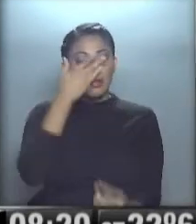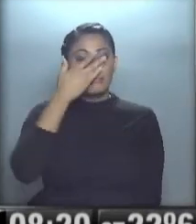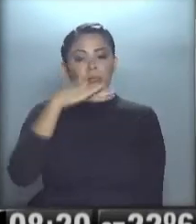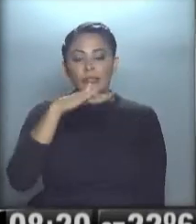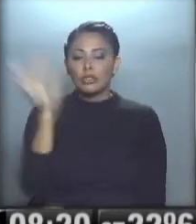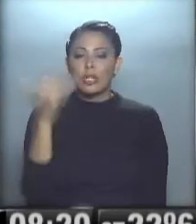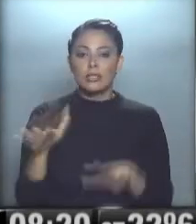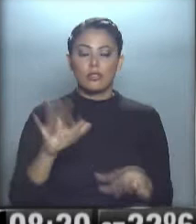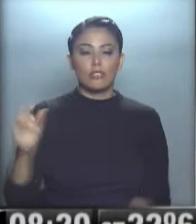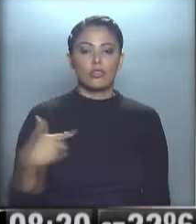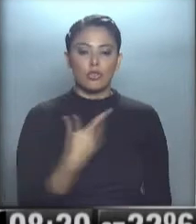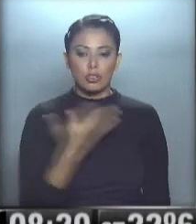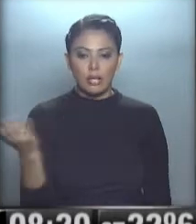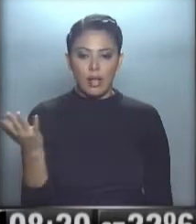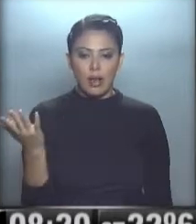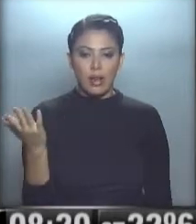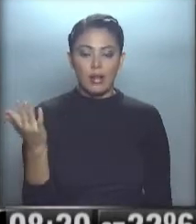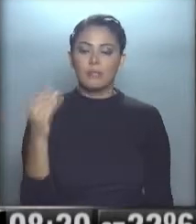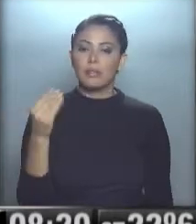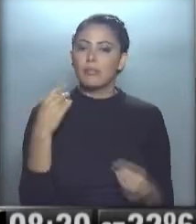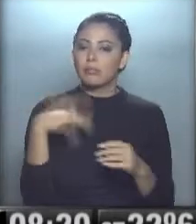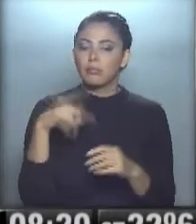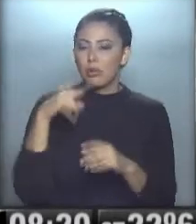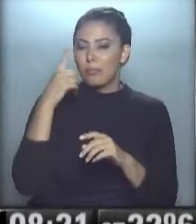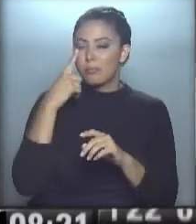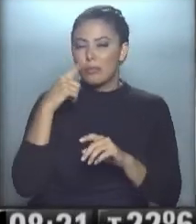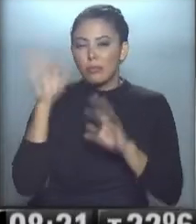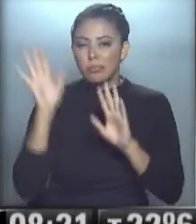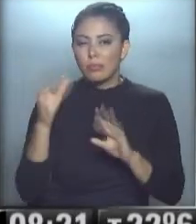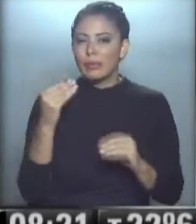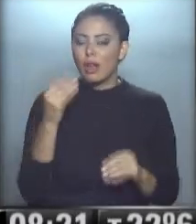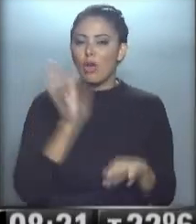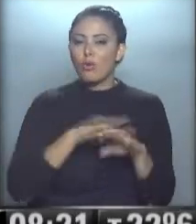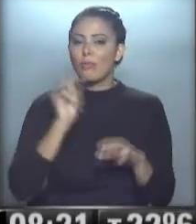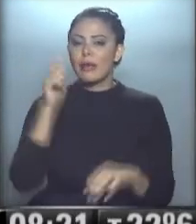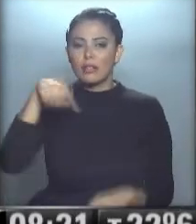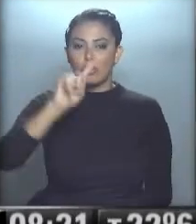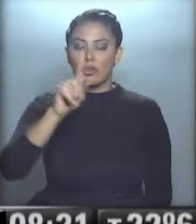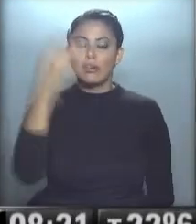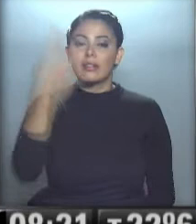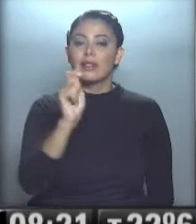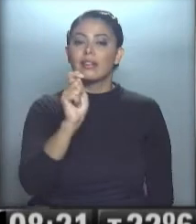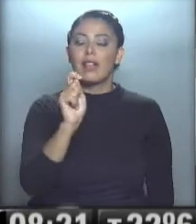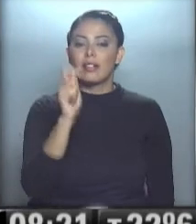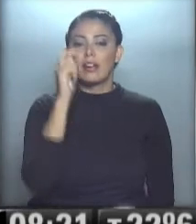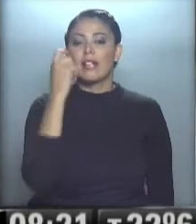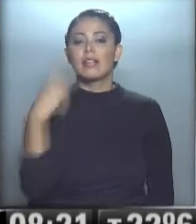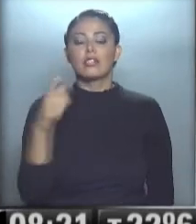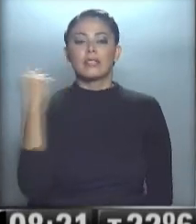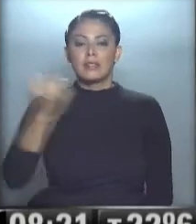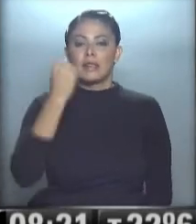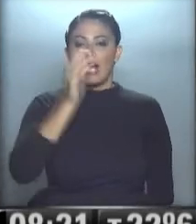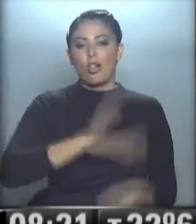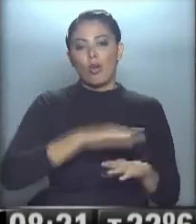condiciones sociales para que la culpa no la tengan los que provocan los ataques especulativos, sino que la culpa las asuman